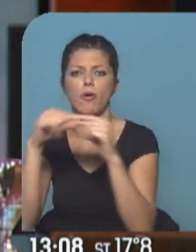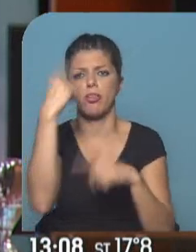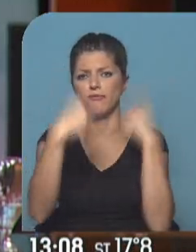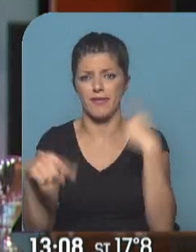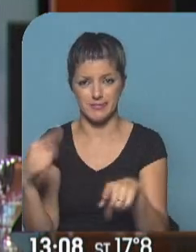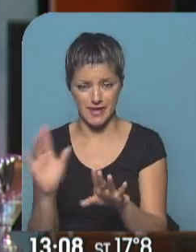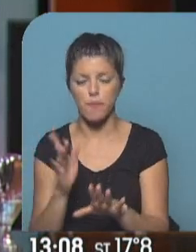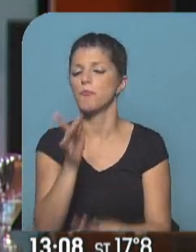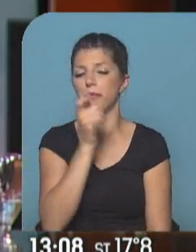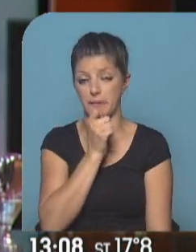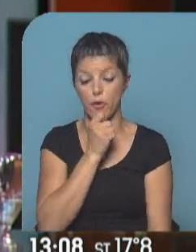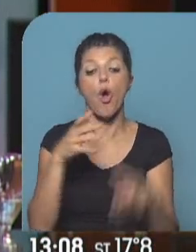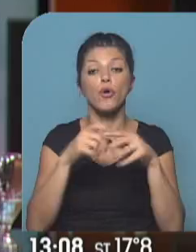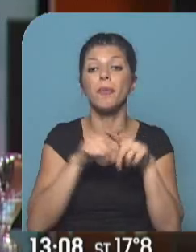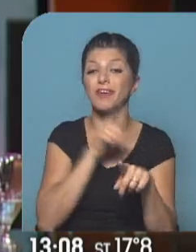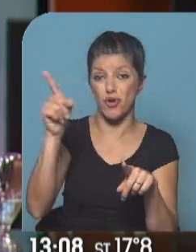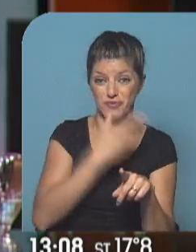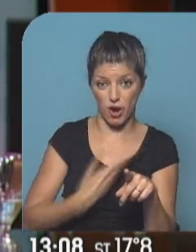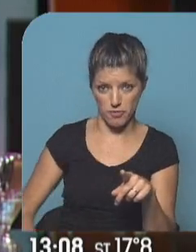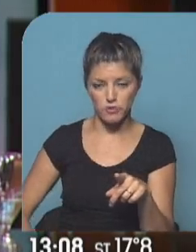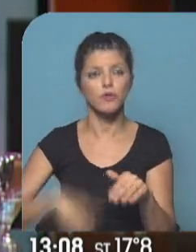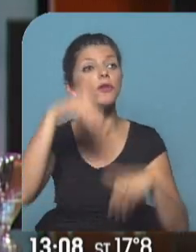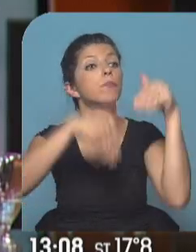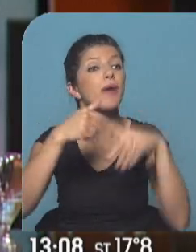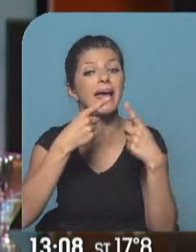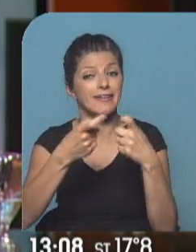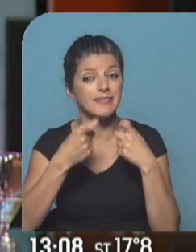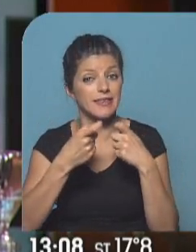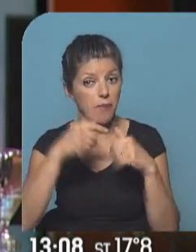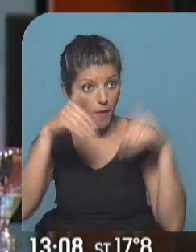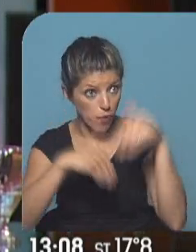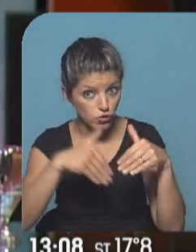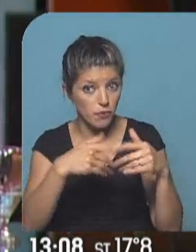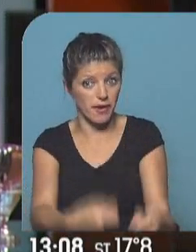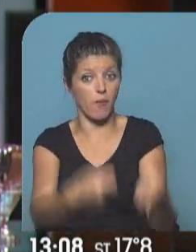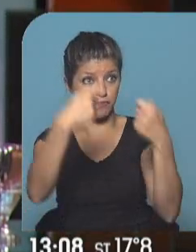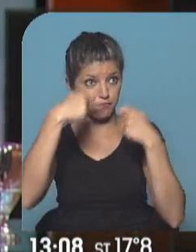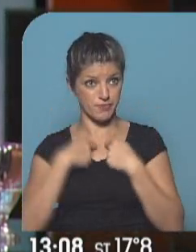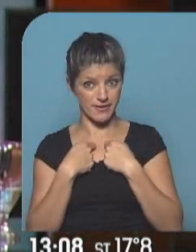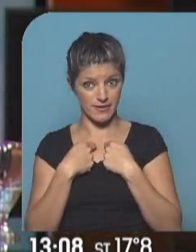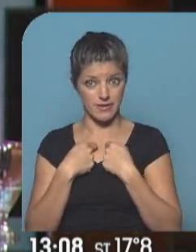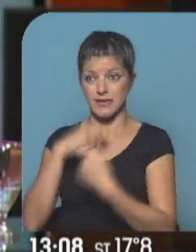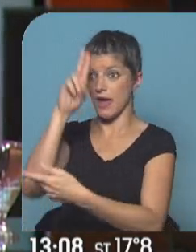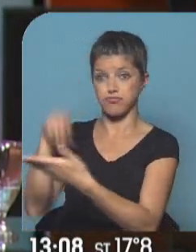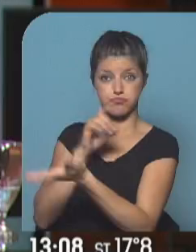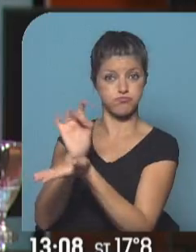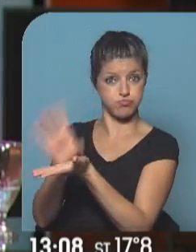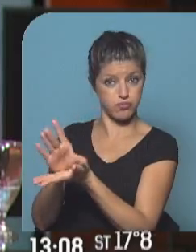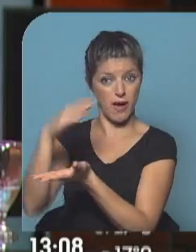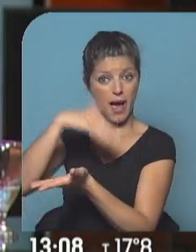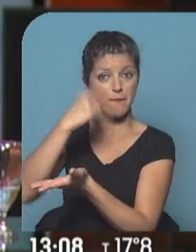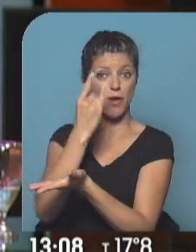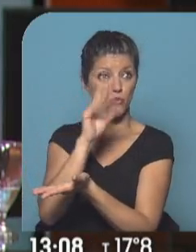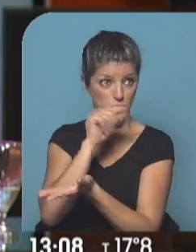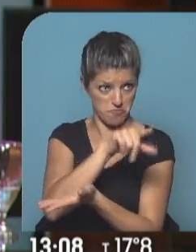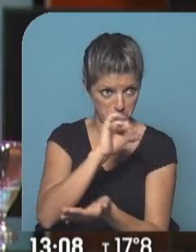Por ejemplo, la oposición hizo un referéndum donde necesitaba una cantidad de votos para revocar simbólicamente a Maduro y los obtuvo.